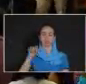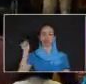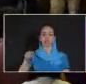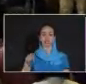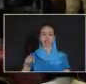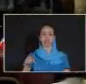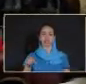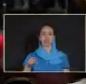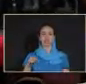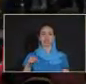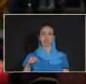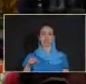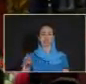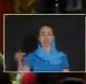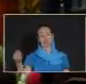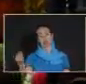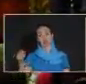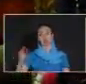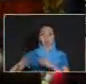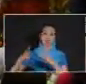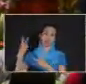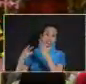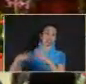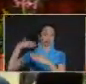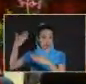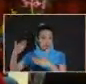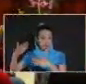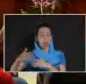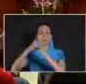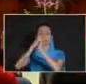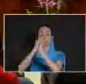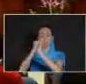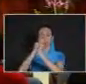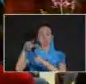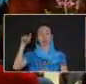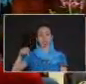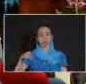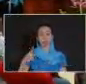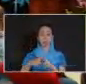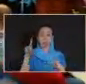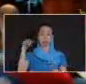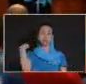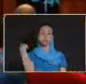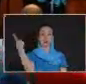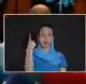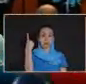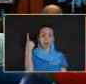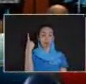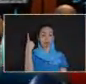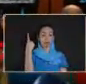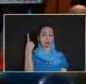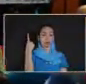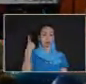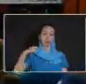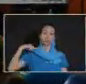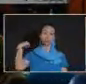y se fueron, o que vienen a los otros cultos. Vamos a solicitarlo, pero primariamente yo quisiera que todos juntos, la Biblia dice